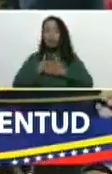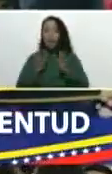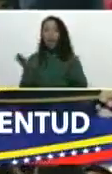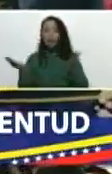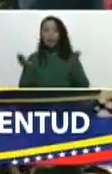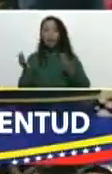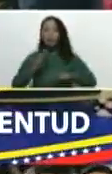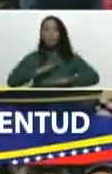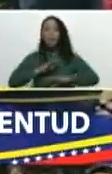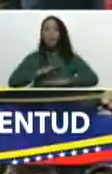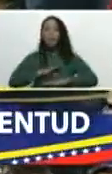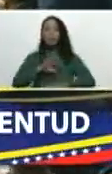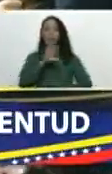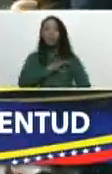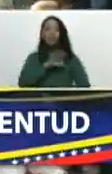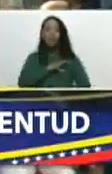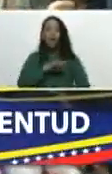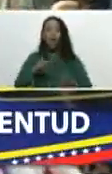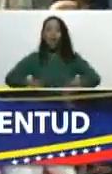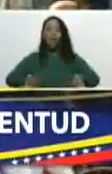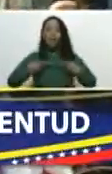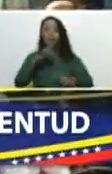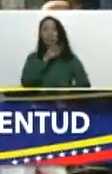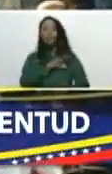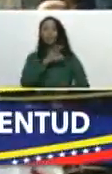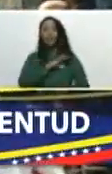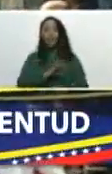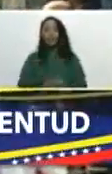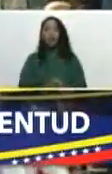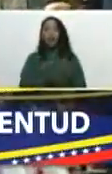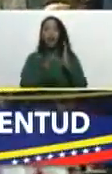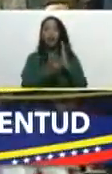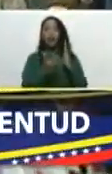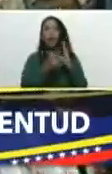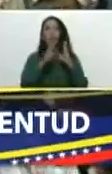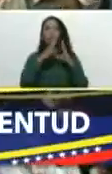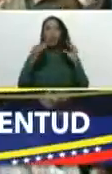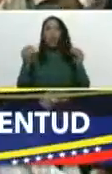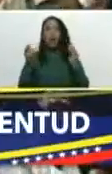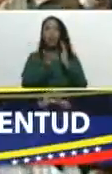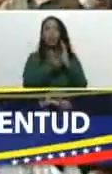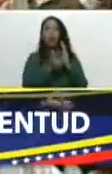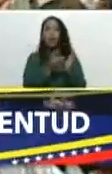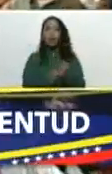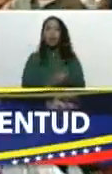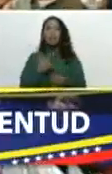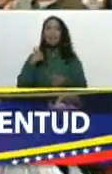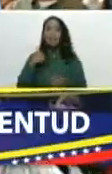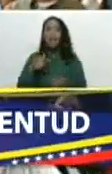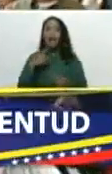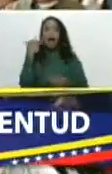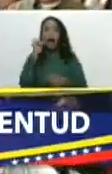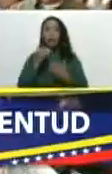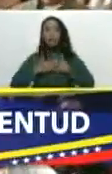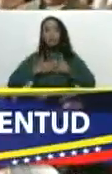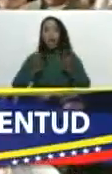del bien social, de la vida social. Las tecnologías, todas las tecnologías, tienen que estar al